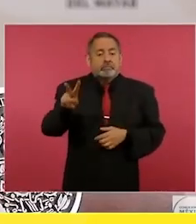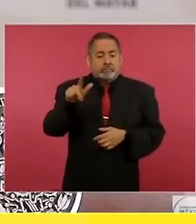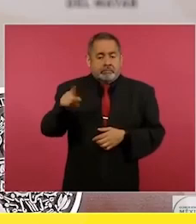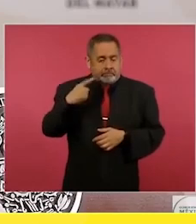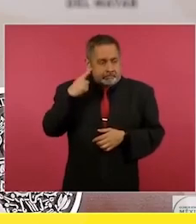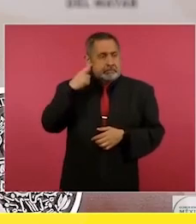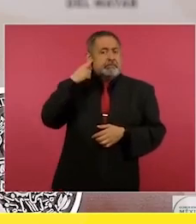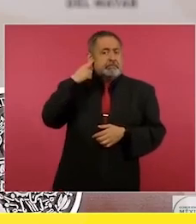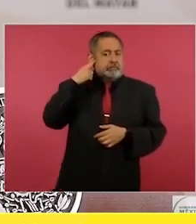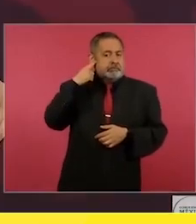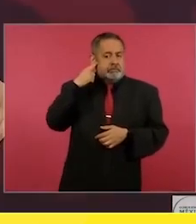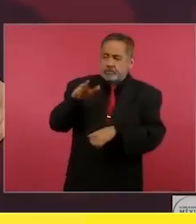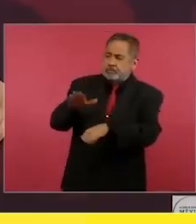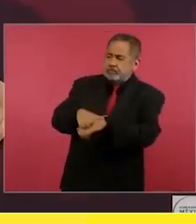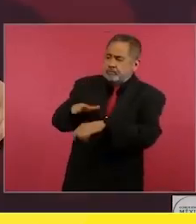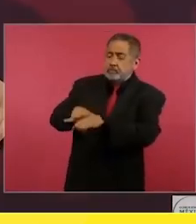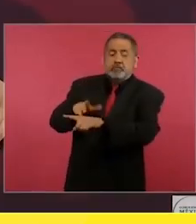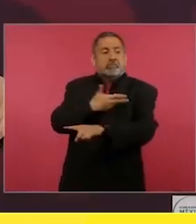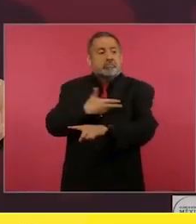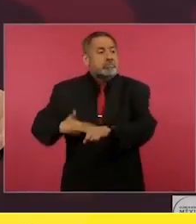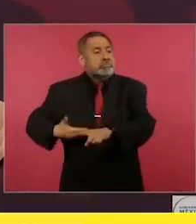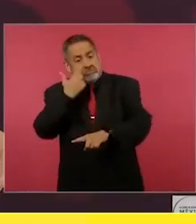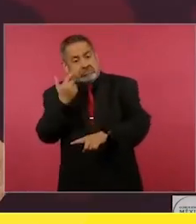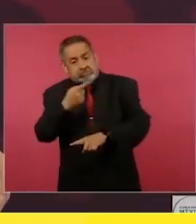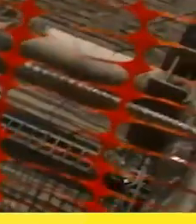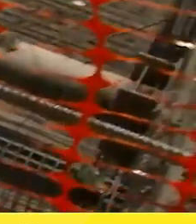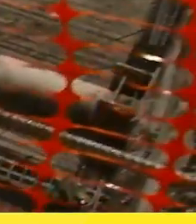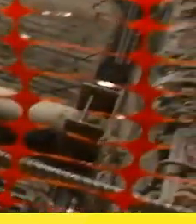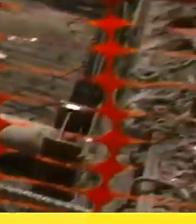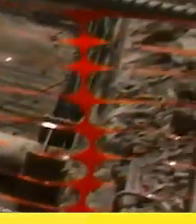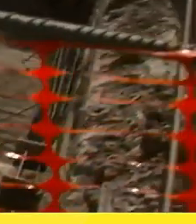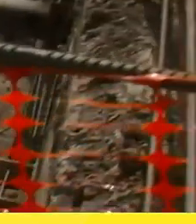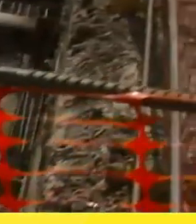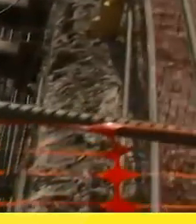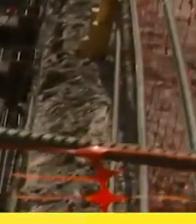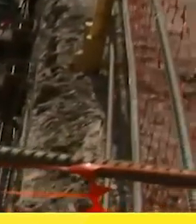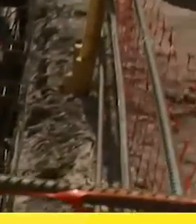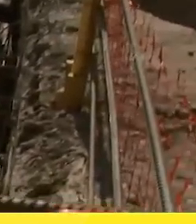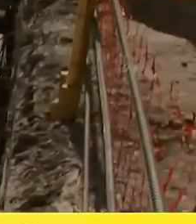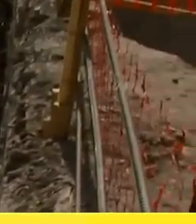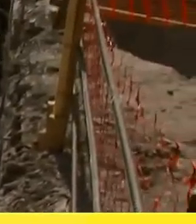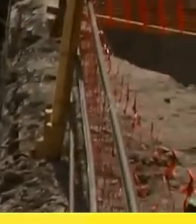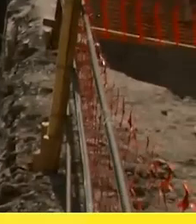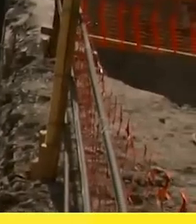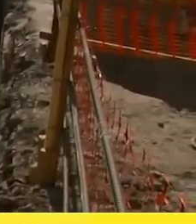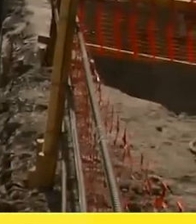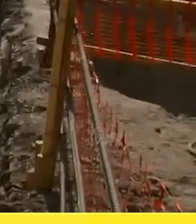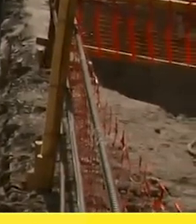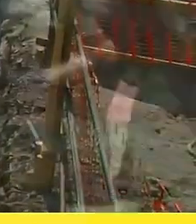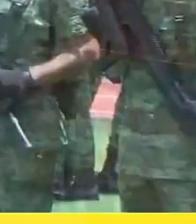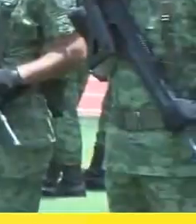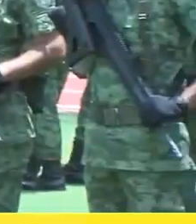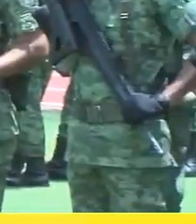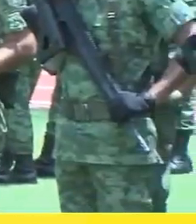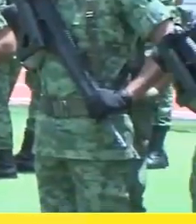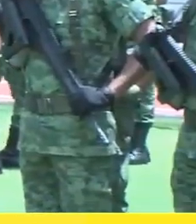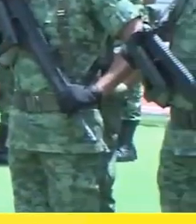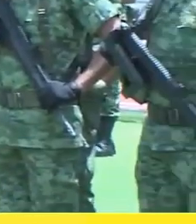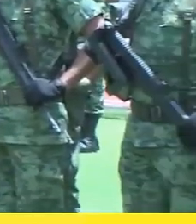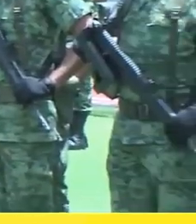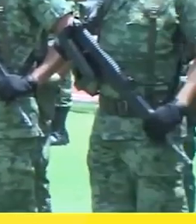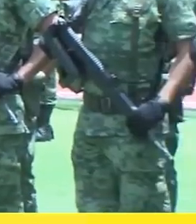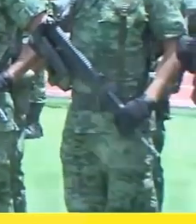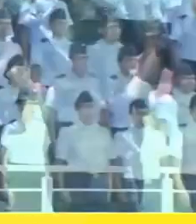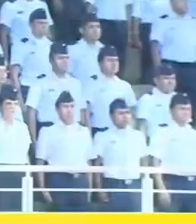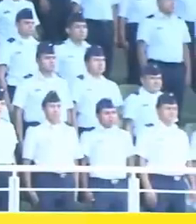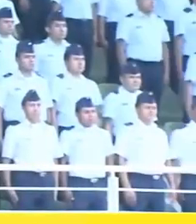ejército a sus cuarteles, lo anterior tras ser cuestionado sobre las funciones que el día de hoy llevan a cabo los elementos del ejército mexicano, quienes han